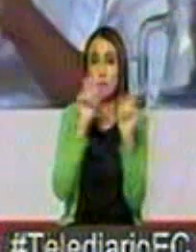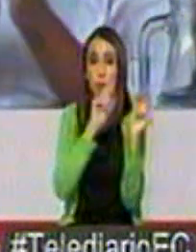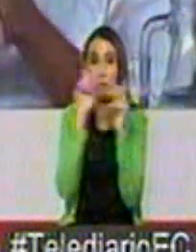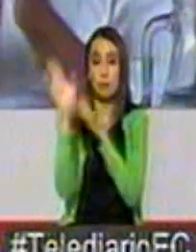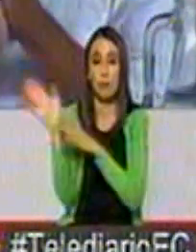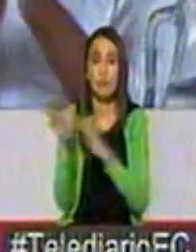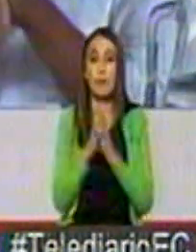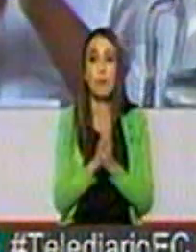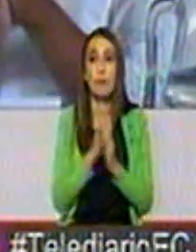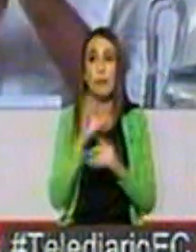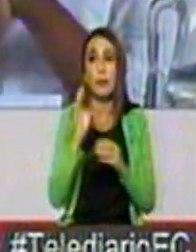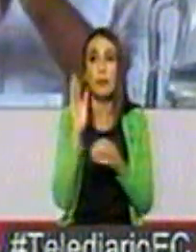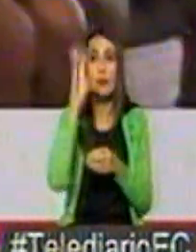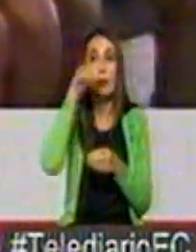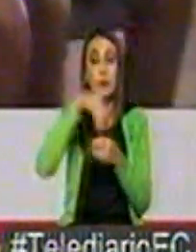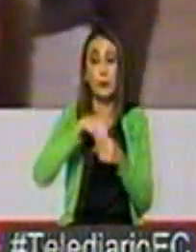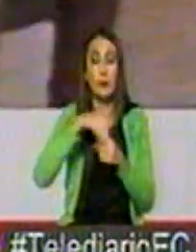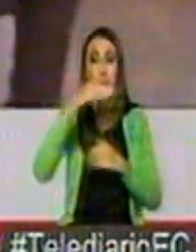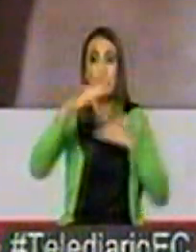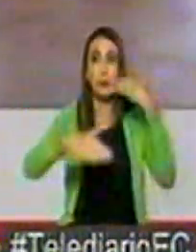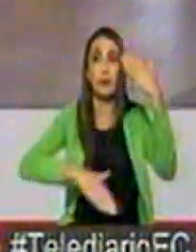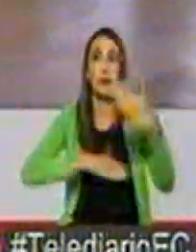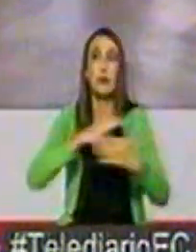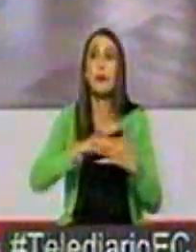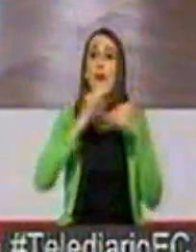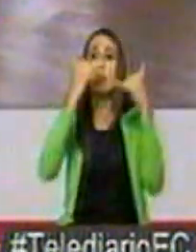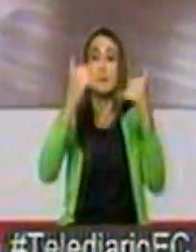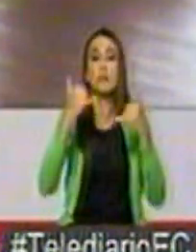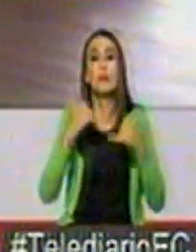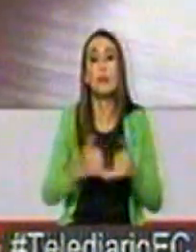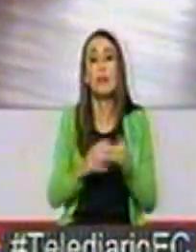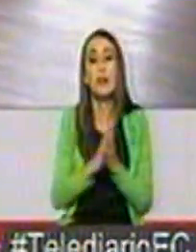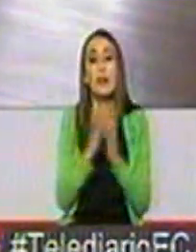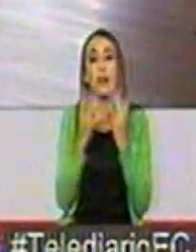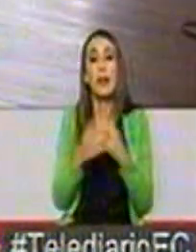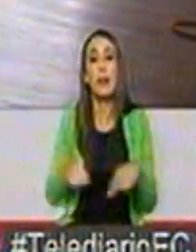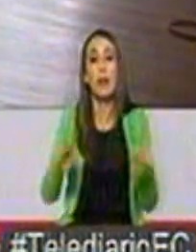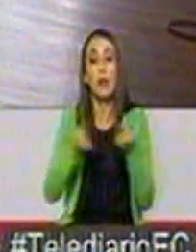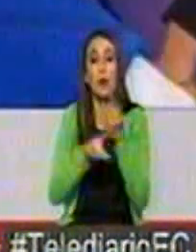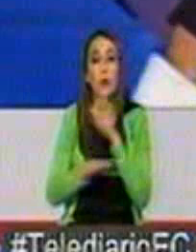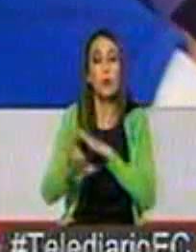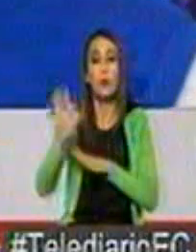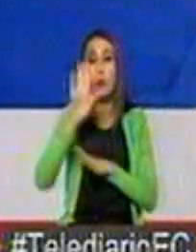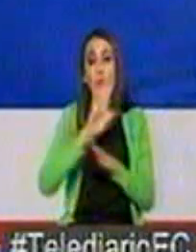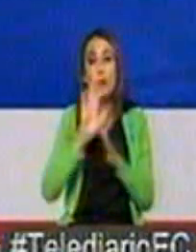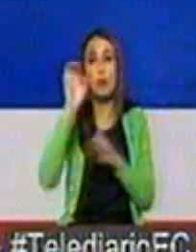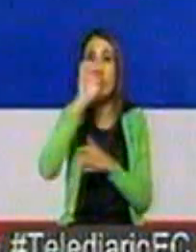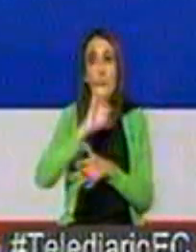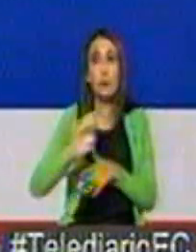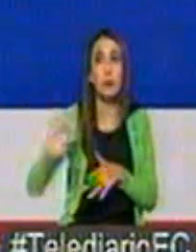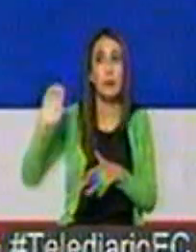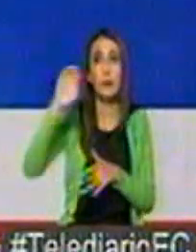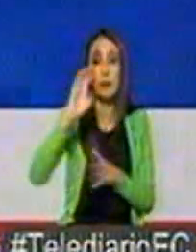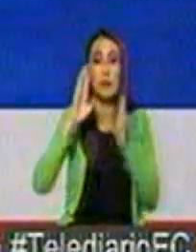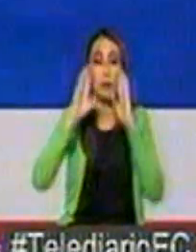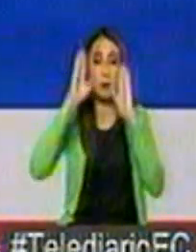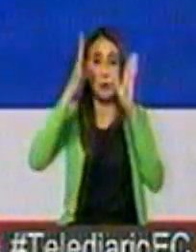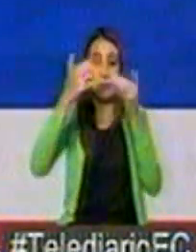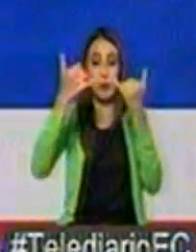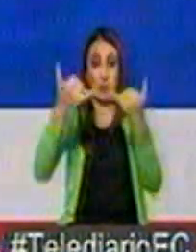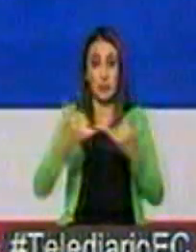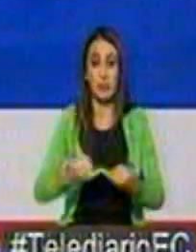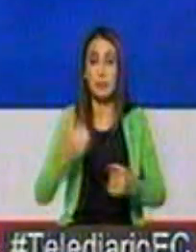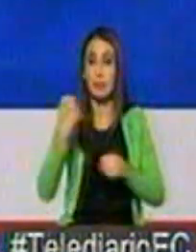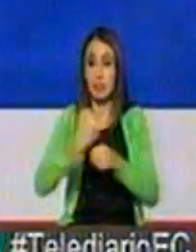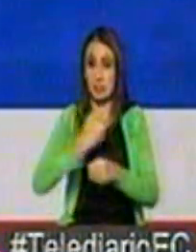los fondos originarios de 28 países integrantes de la unión europea serán invertidos en iniciativas para la inserción laboral de